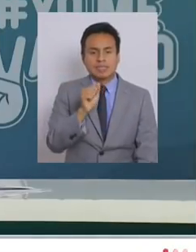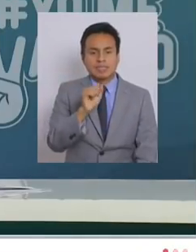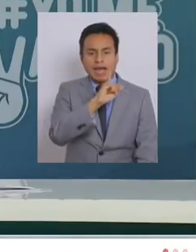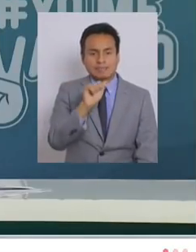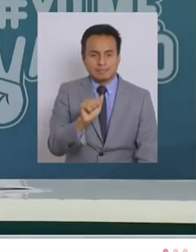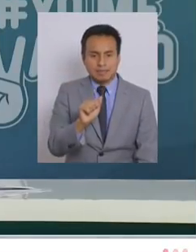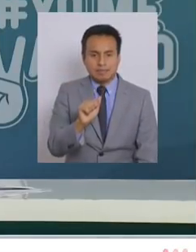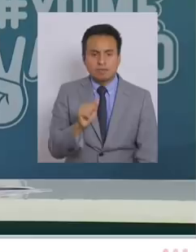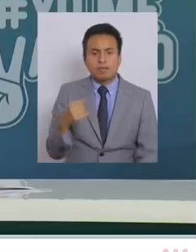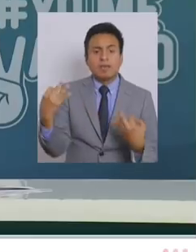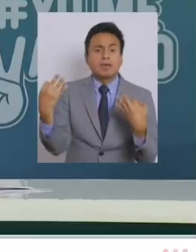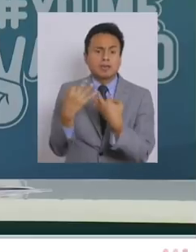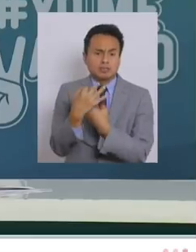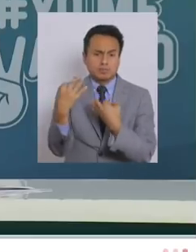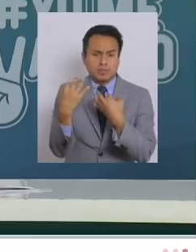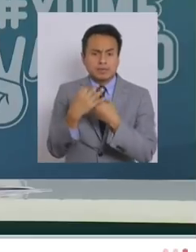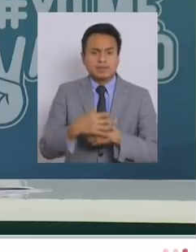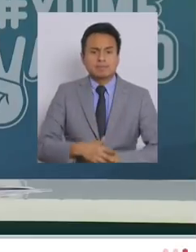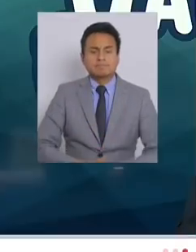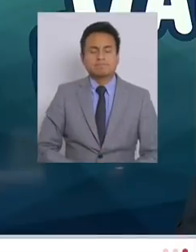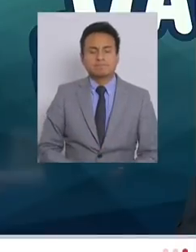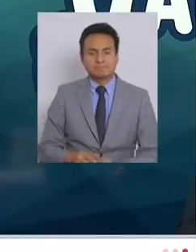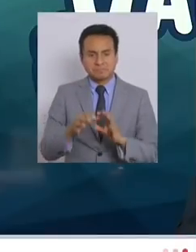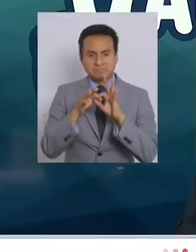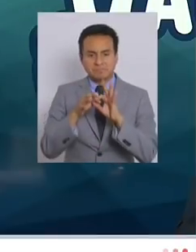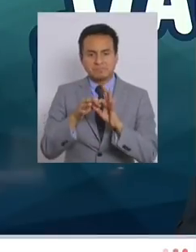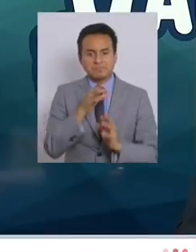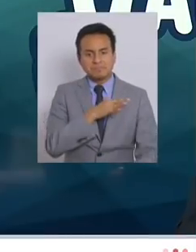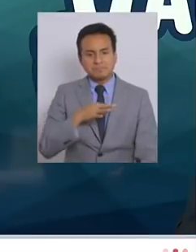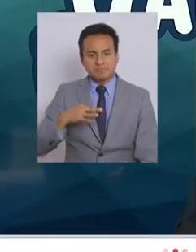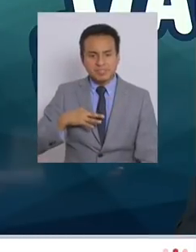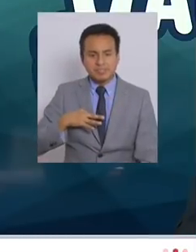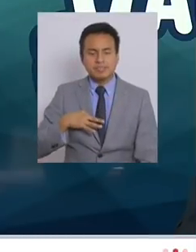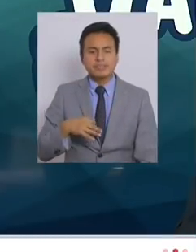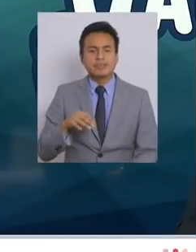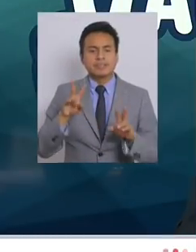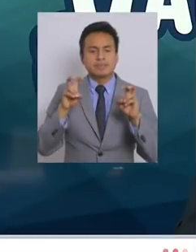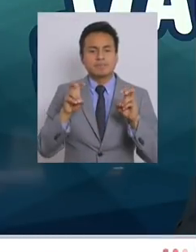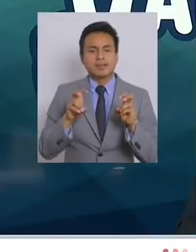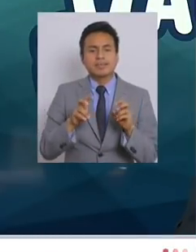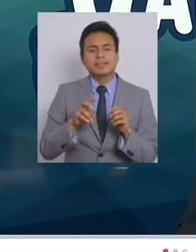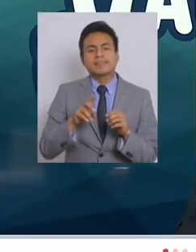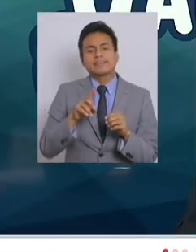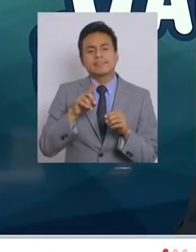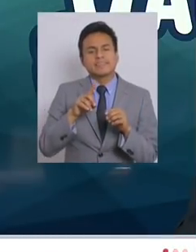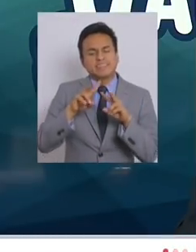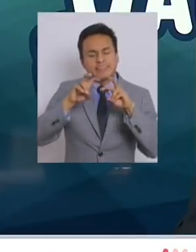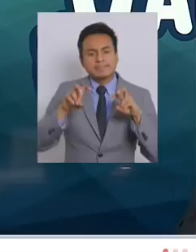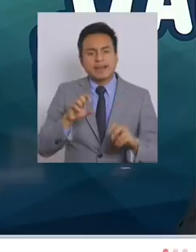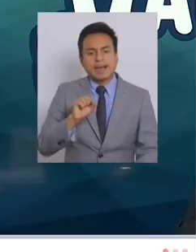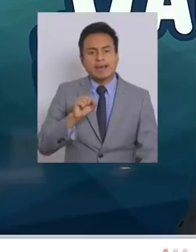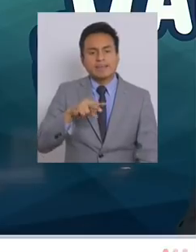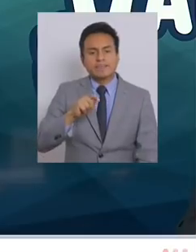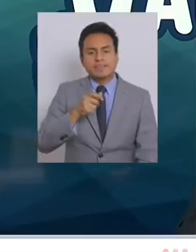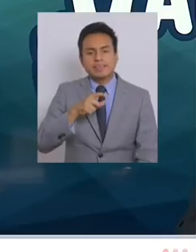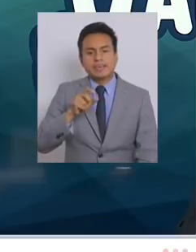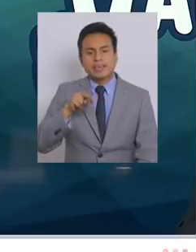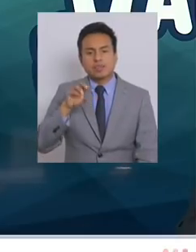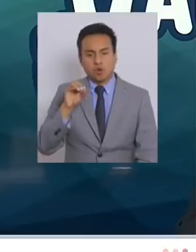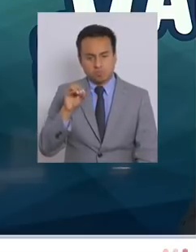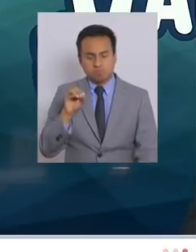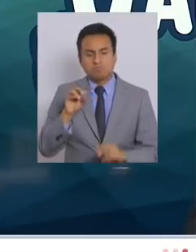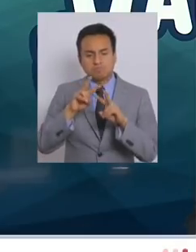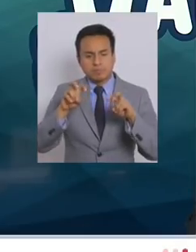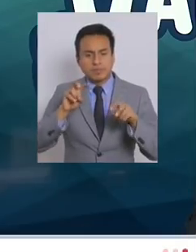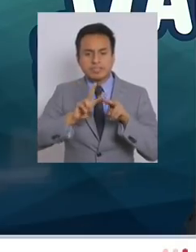nos expliquen muchas gracias ministro bueno en relación al test de antígeno efectivamente nosotros es un examen que ya